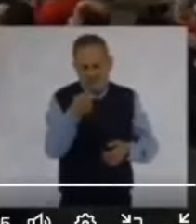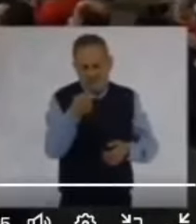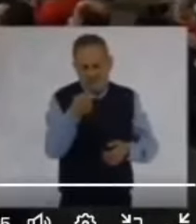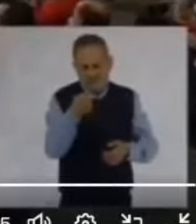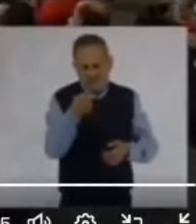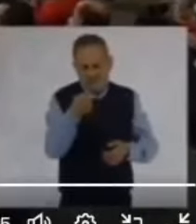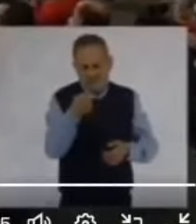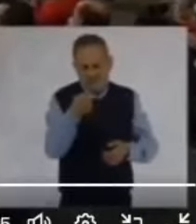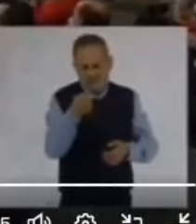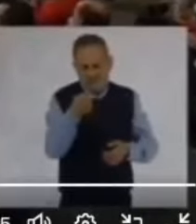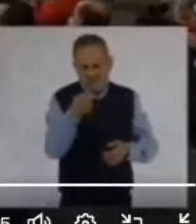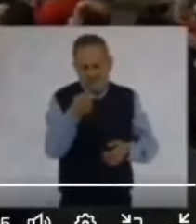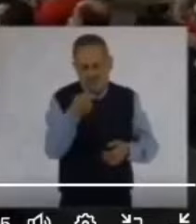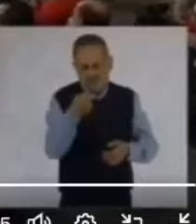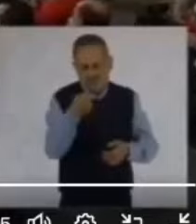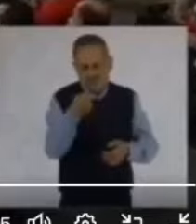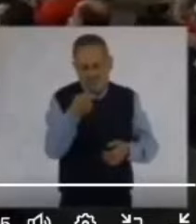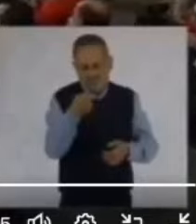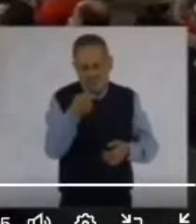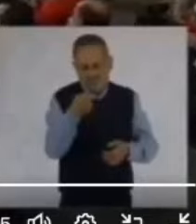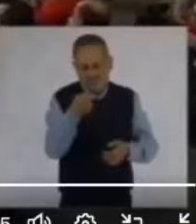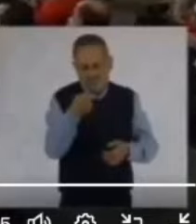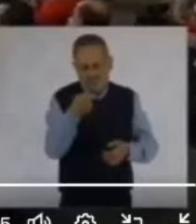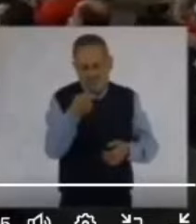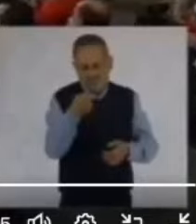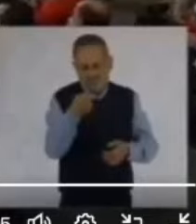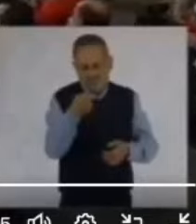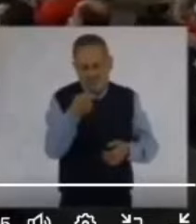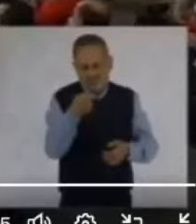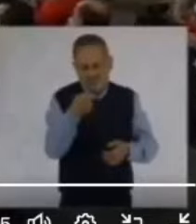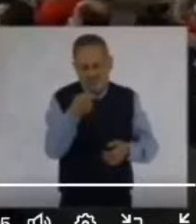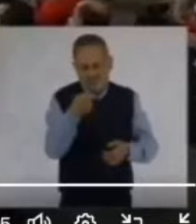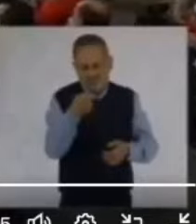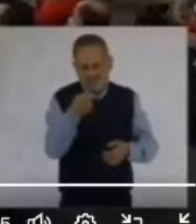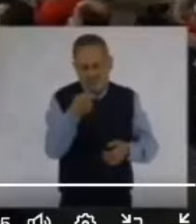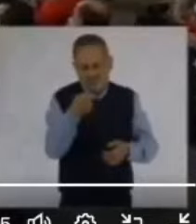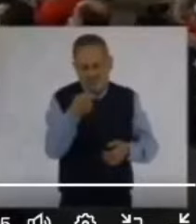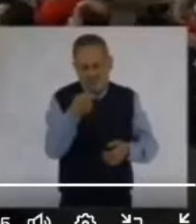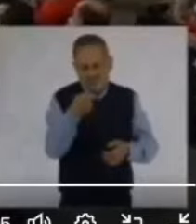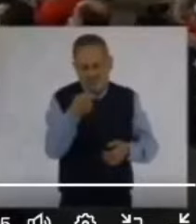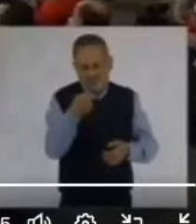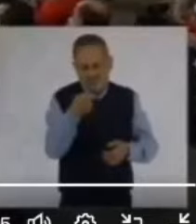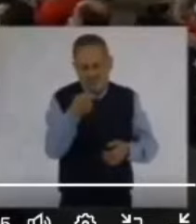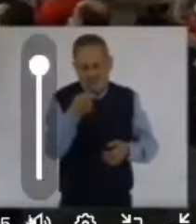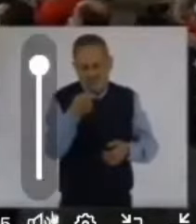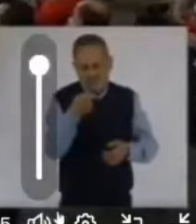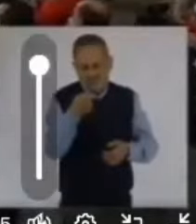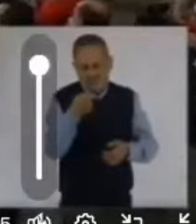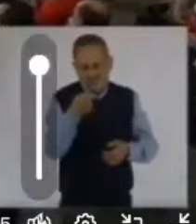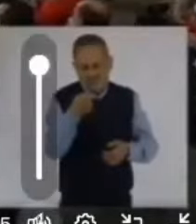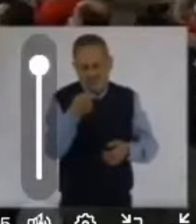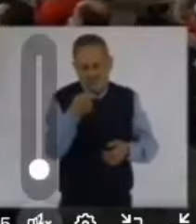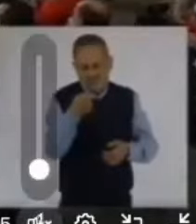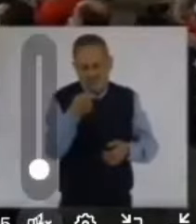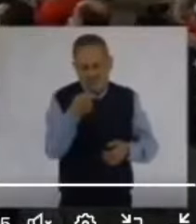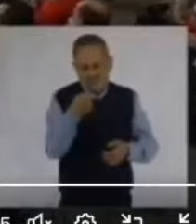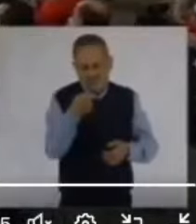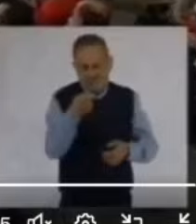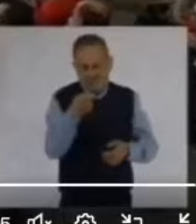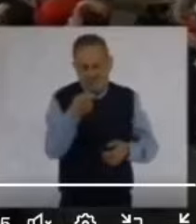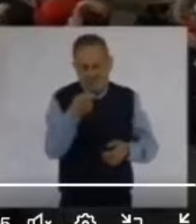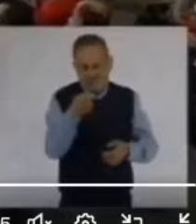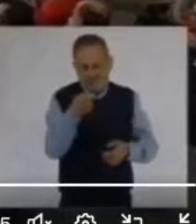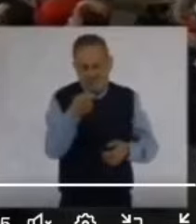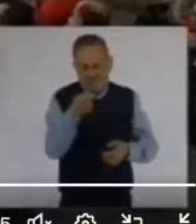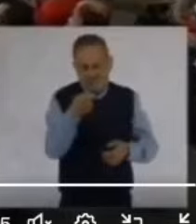doctora Claudia shenon no tiene desperdicio por qu no tiene desperdicio porque lo voy a ligar inclusive una nota que hay ahorita y que la verdad